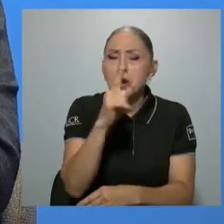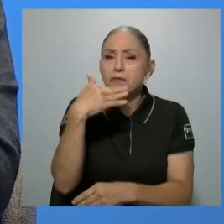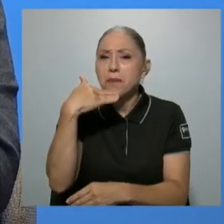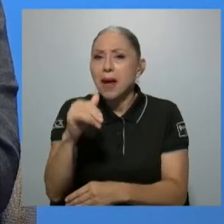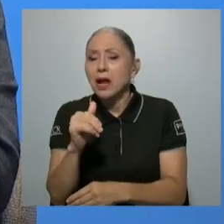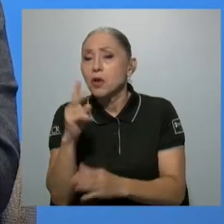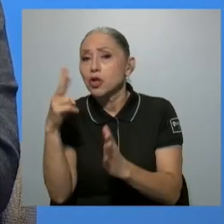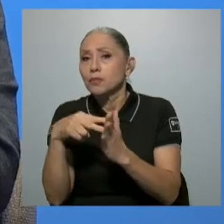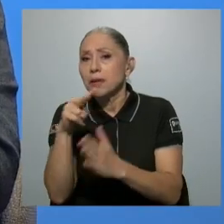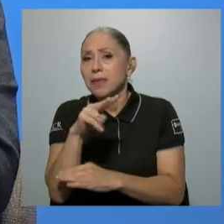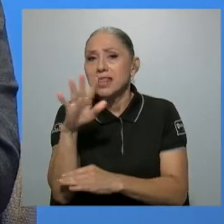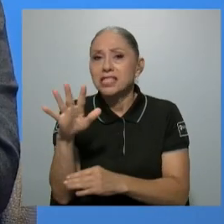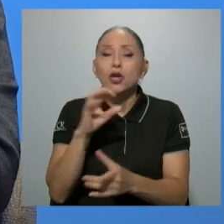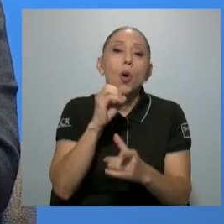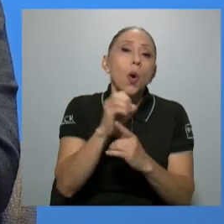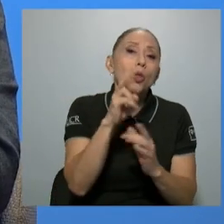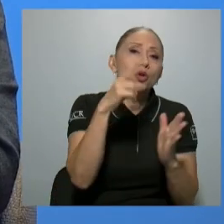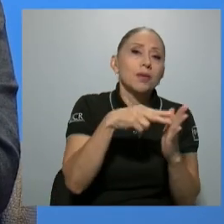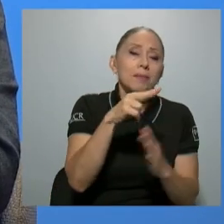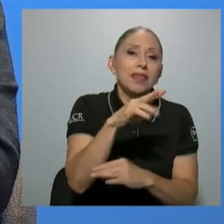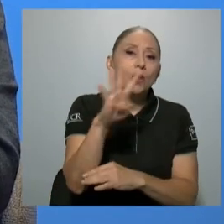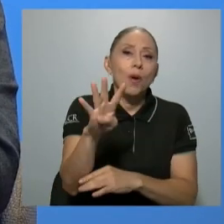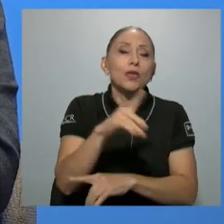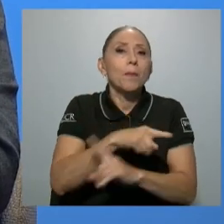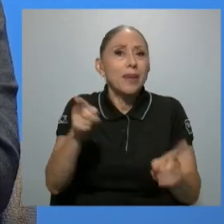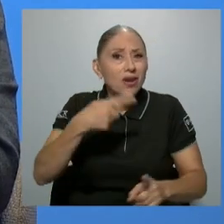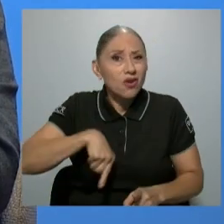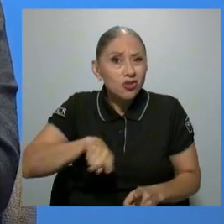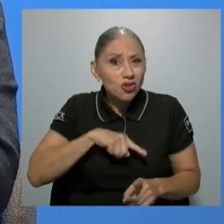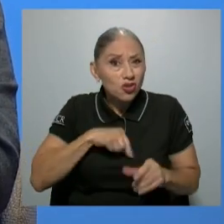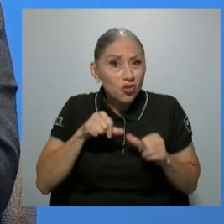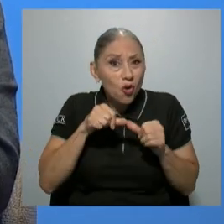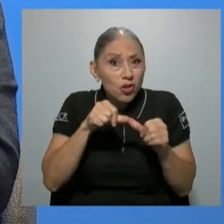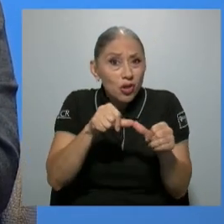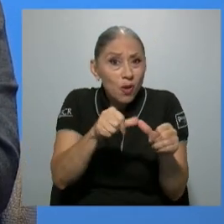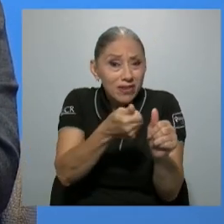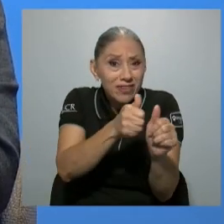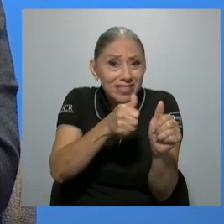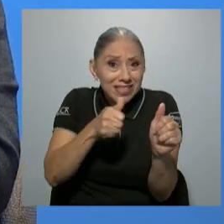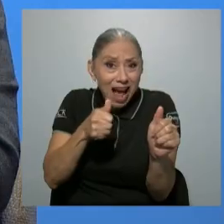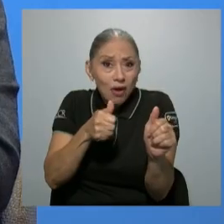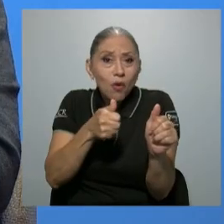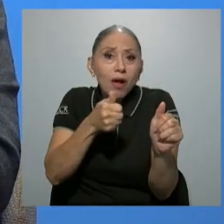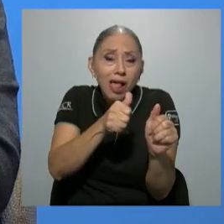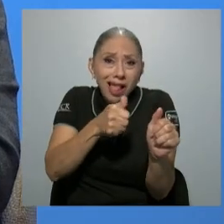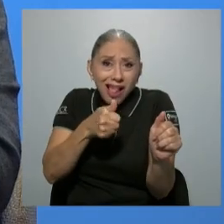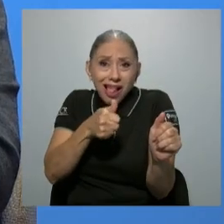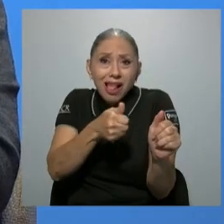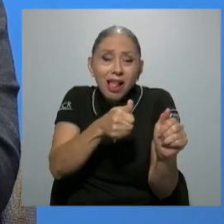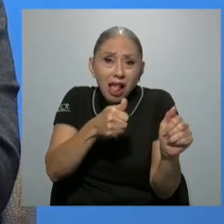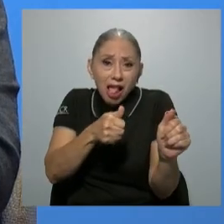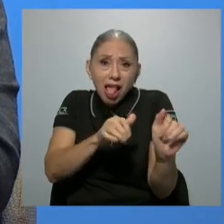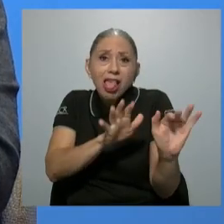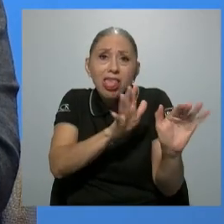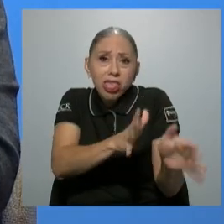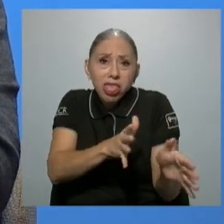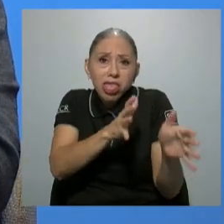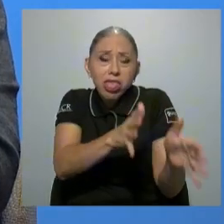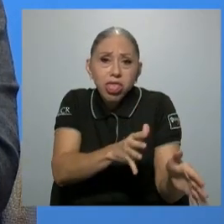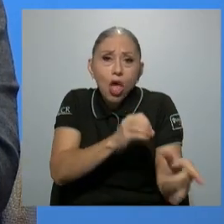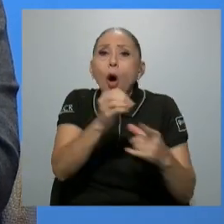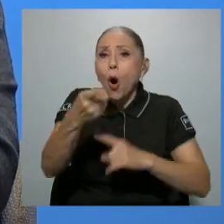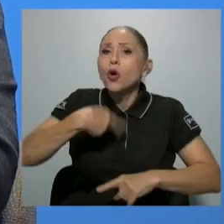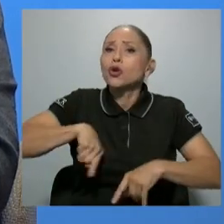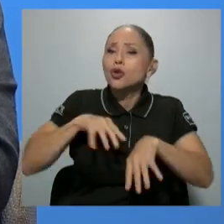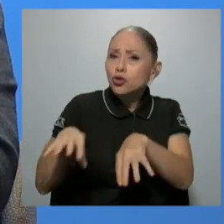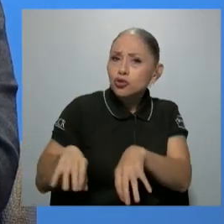la pregunta es ahí, ¿vamos a seguir acumulando ese rezago en las cosas que sabemos que tenemos que hacer? ¿Vamos a tomar el toro por los cuernos o vamos a